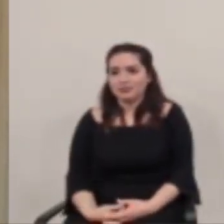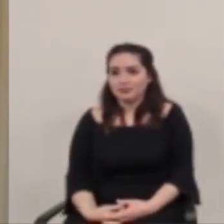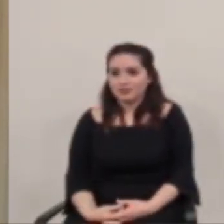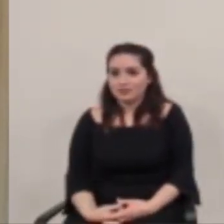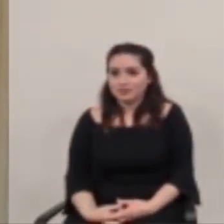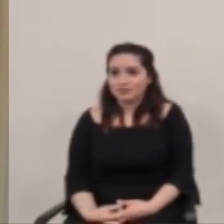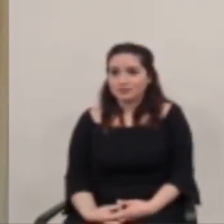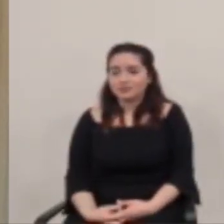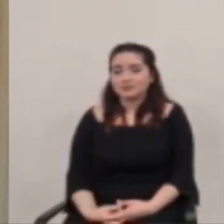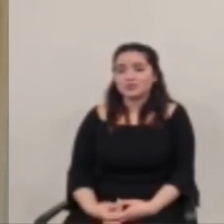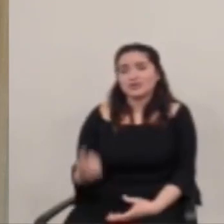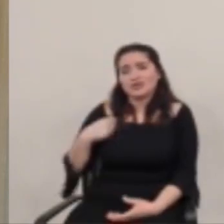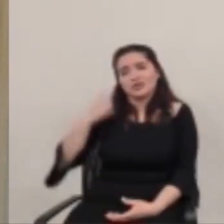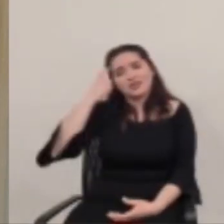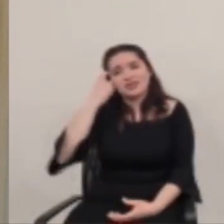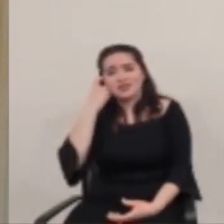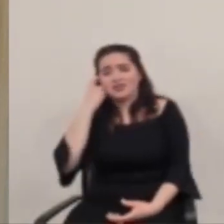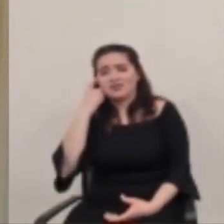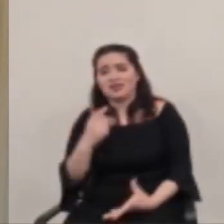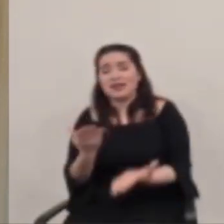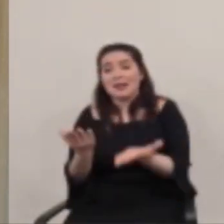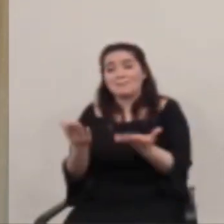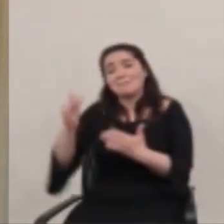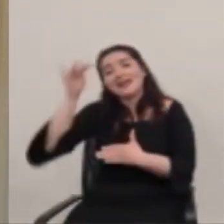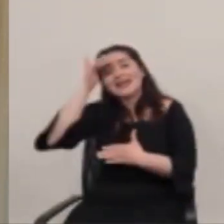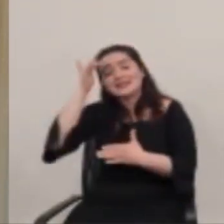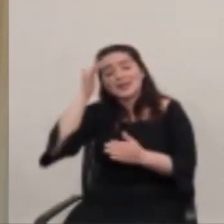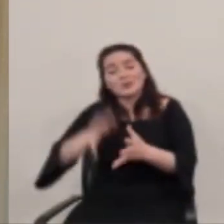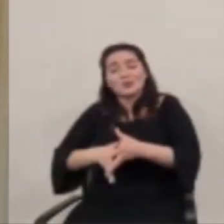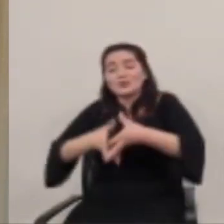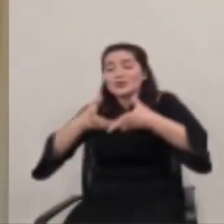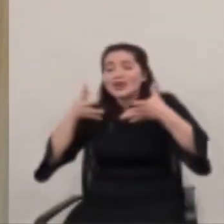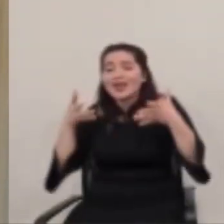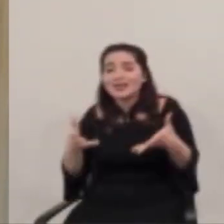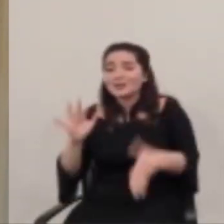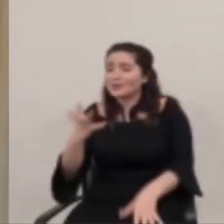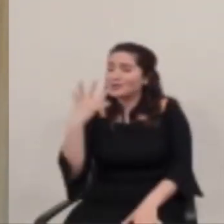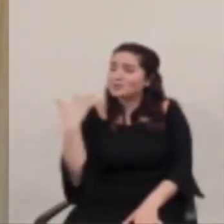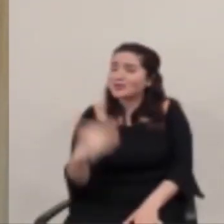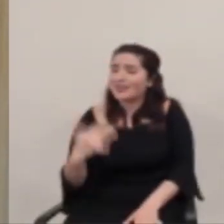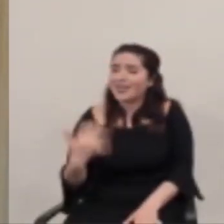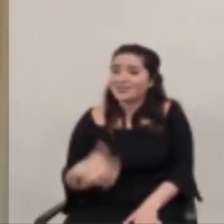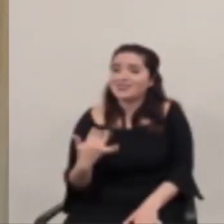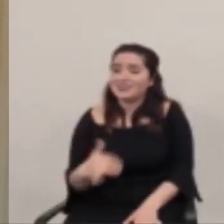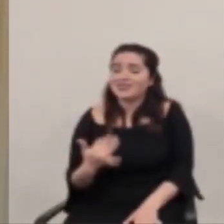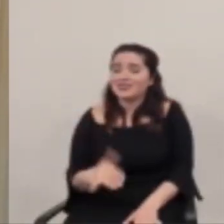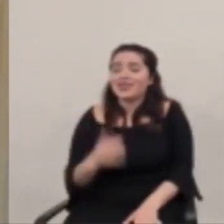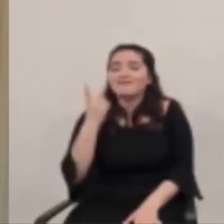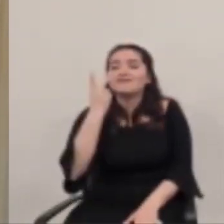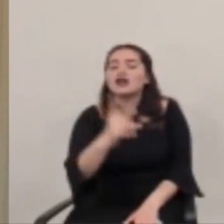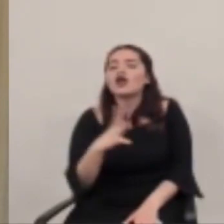Yo creo que ha sido una experiencia muy grande y muy importante el haber visto cómo